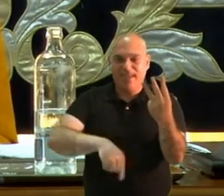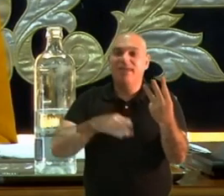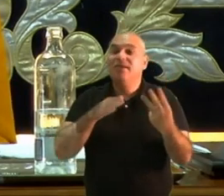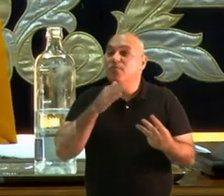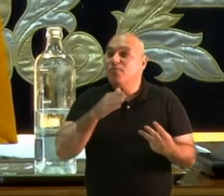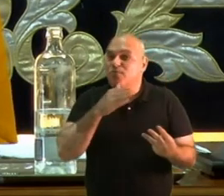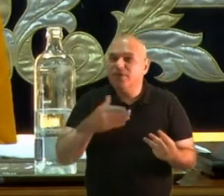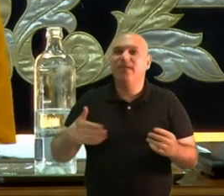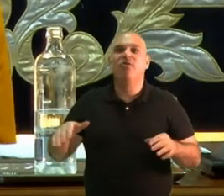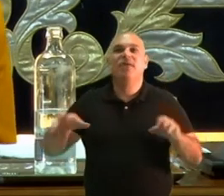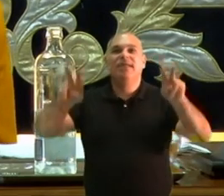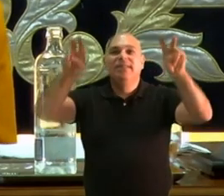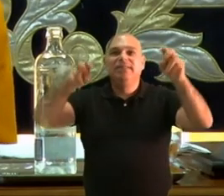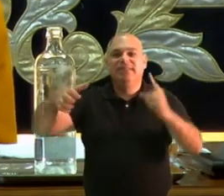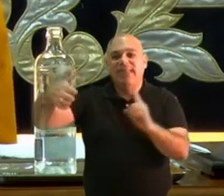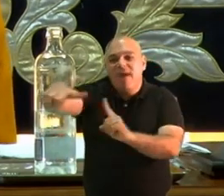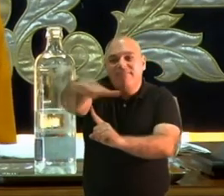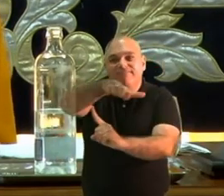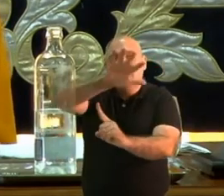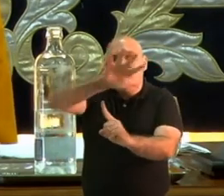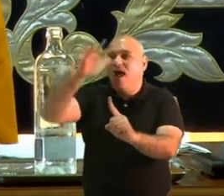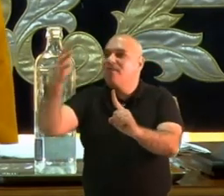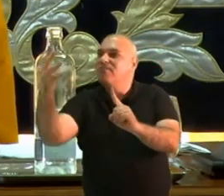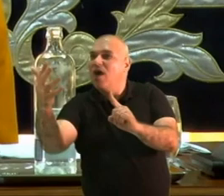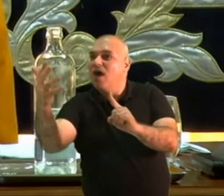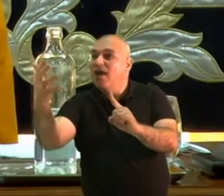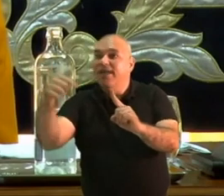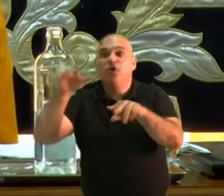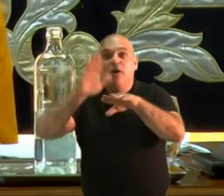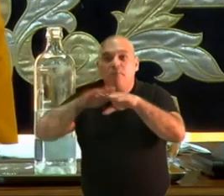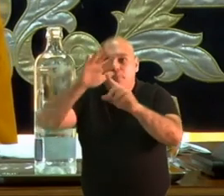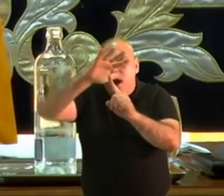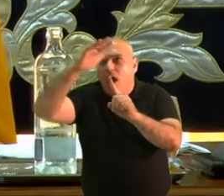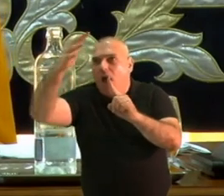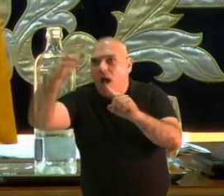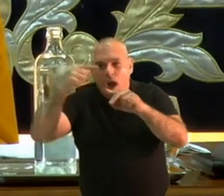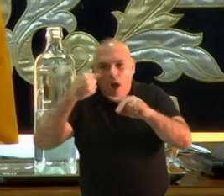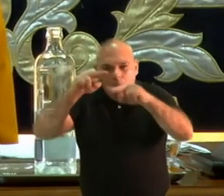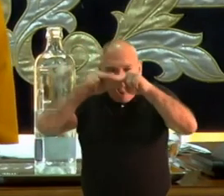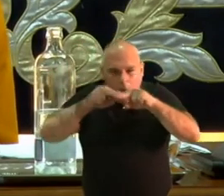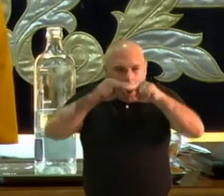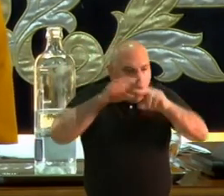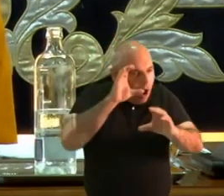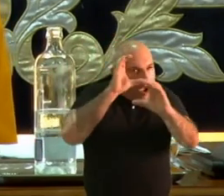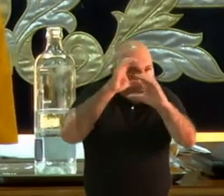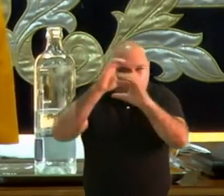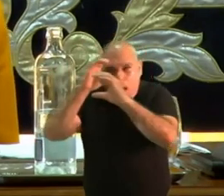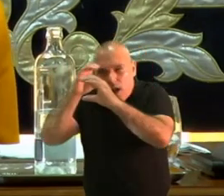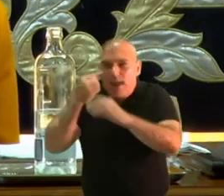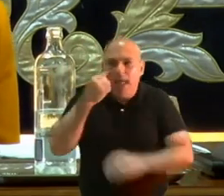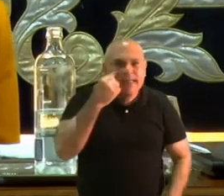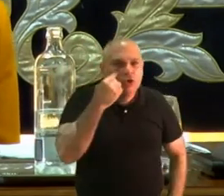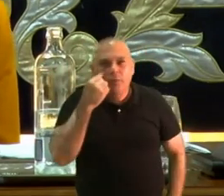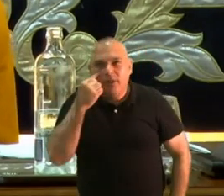reservas de biosfera como emplazamientos prioritarios de observatorios para la investigación, la supervisión y la